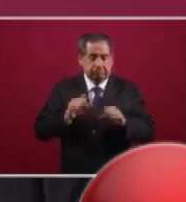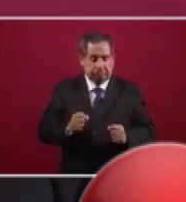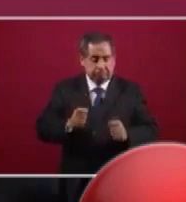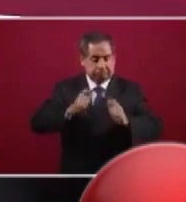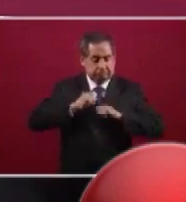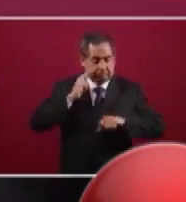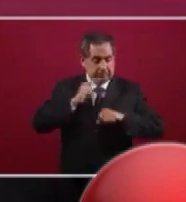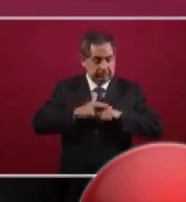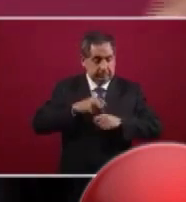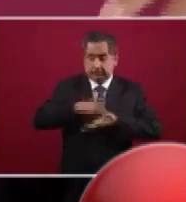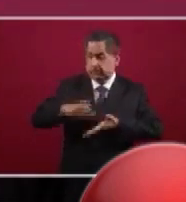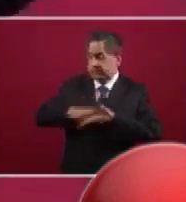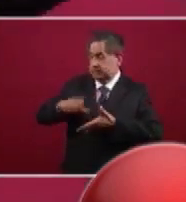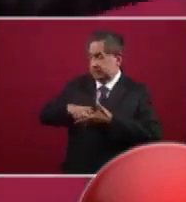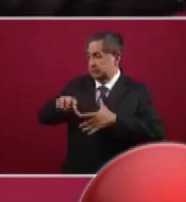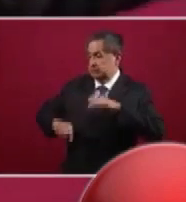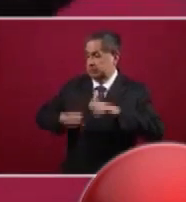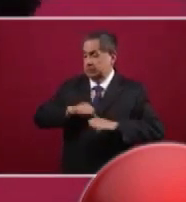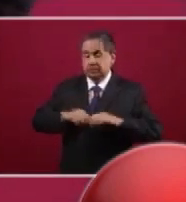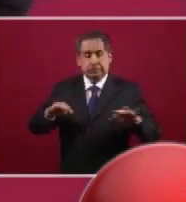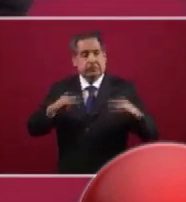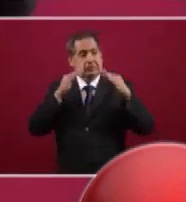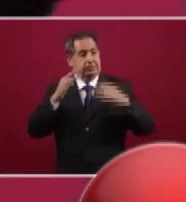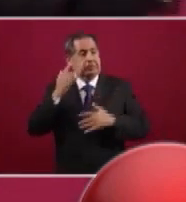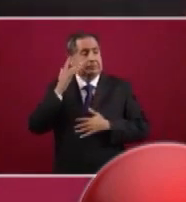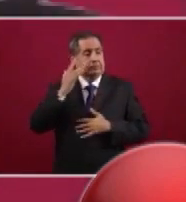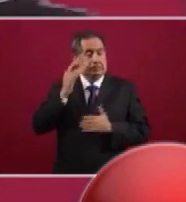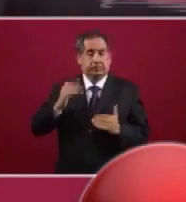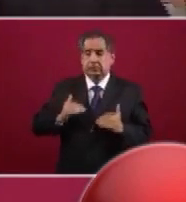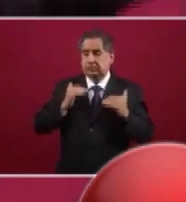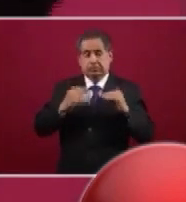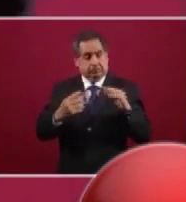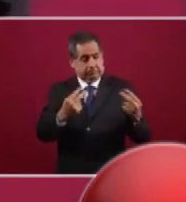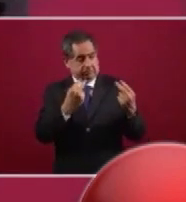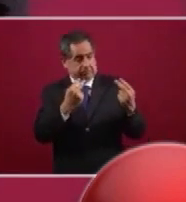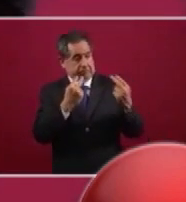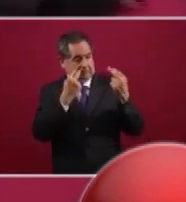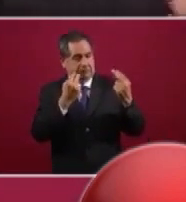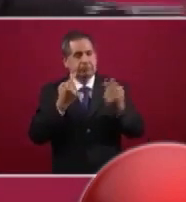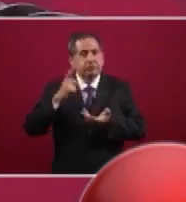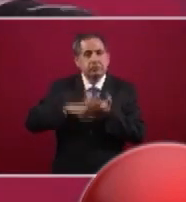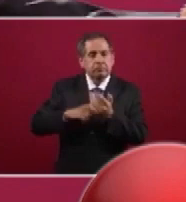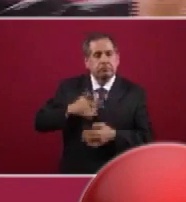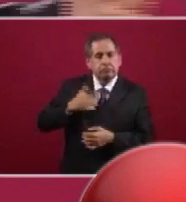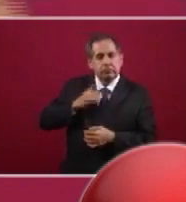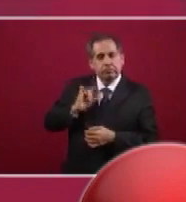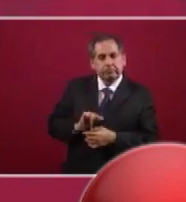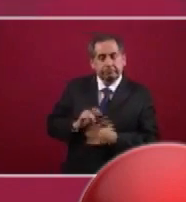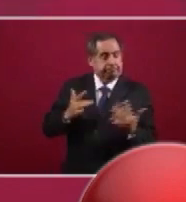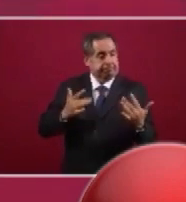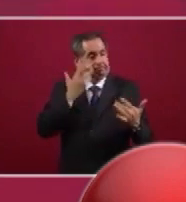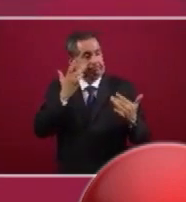Toin. Inmediatamente. ¿A cuántos les quedará el saco? Y carros y